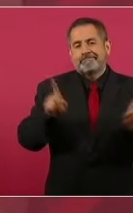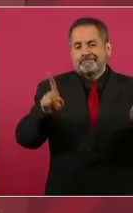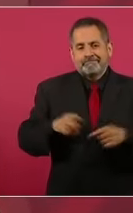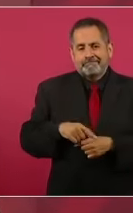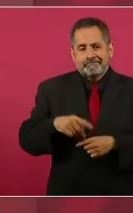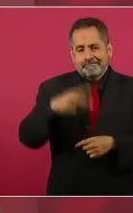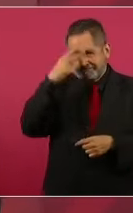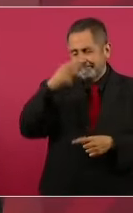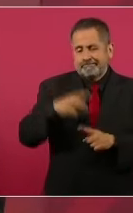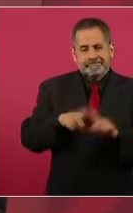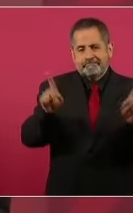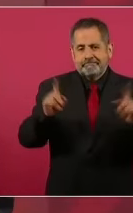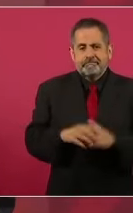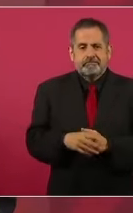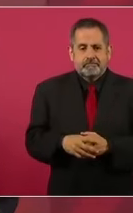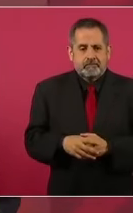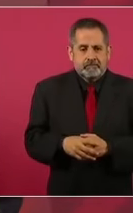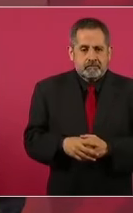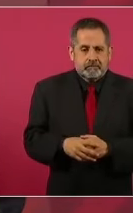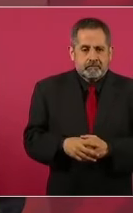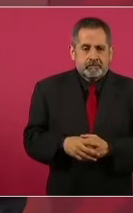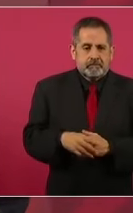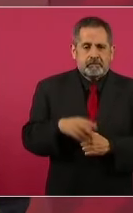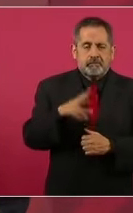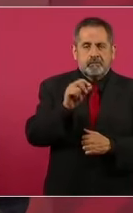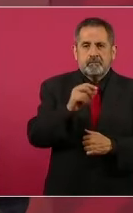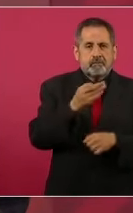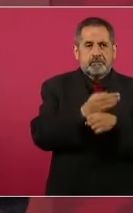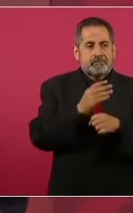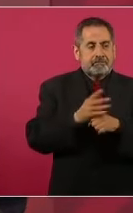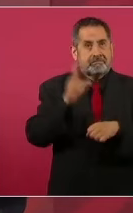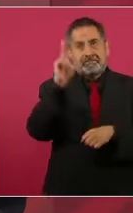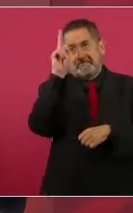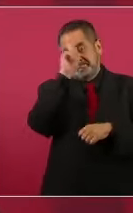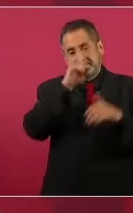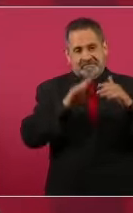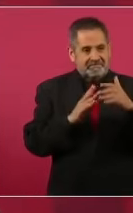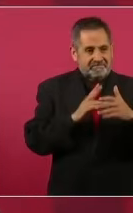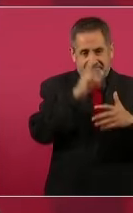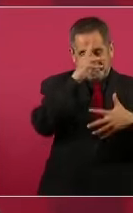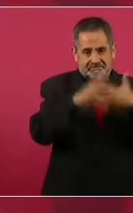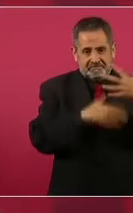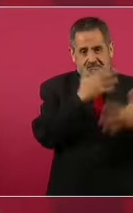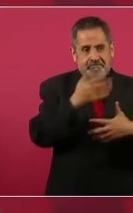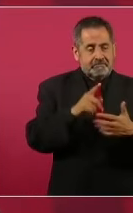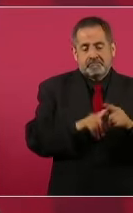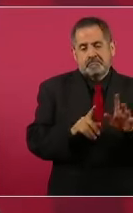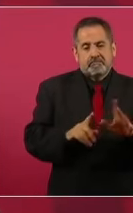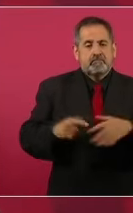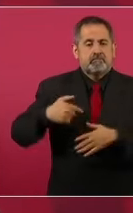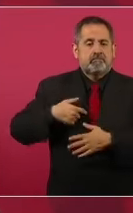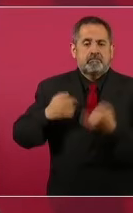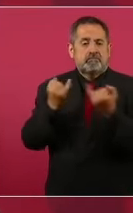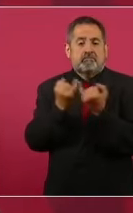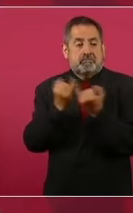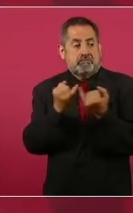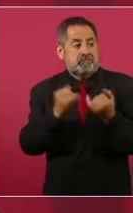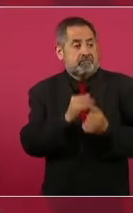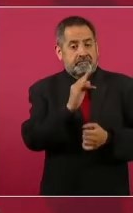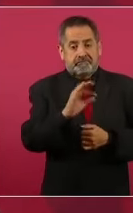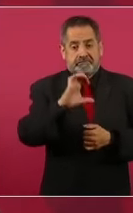así el país. O sea, si no hubiésemos llegado a los extremos de violencia, yo no hubiese hecho lo de